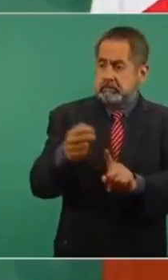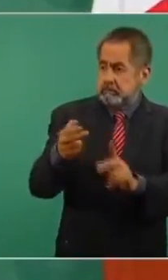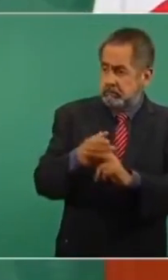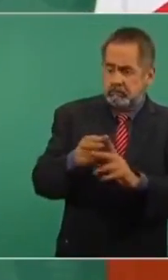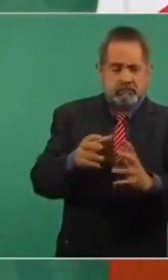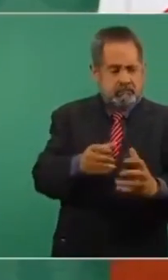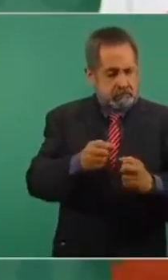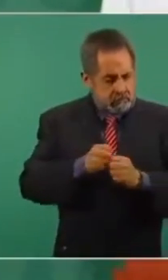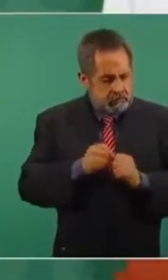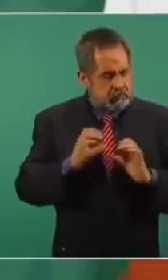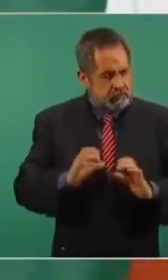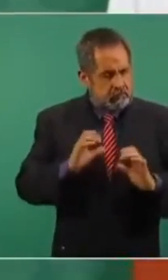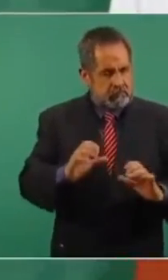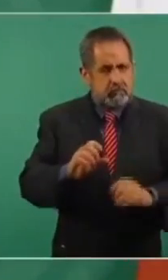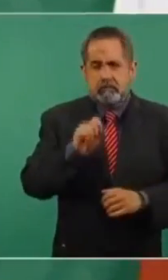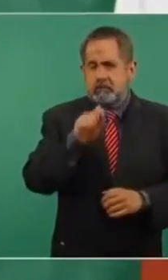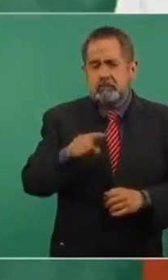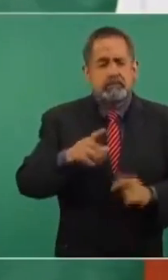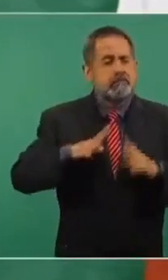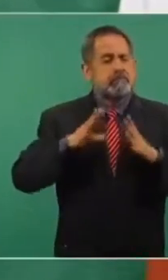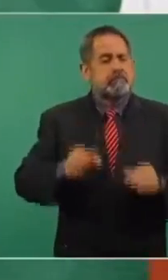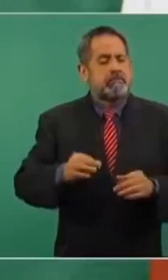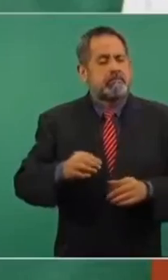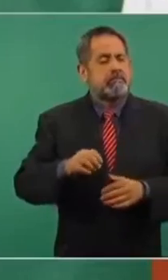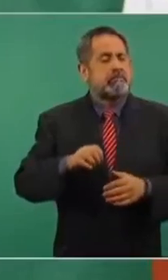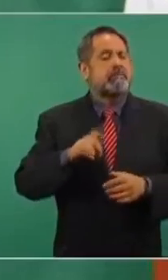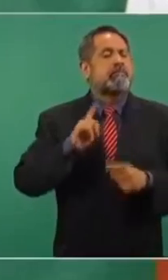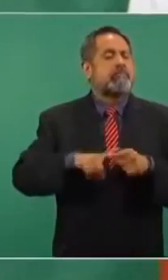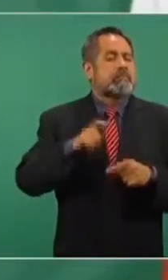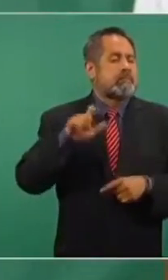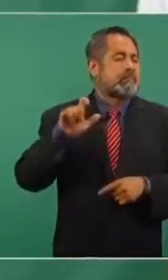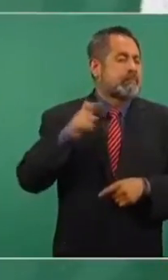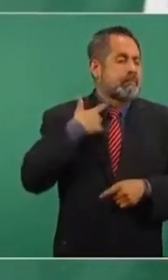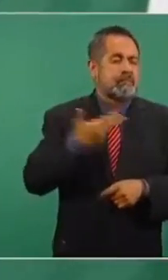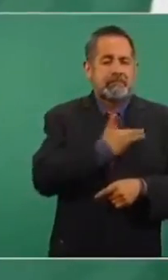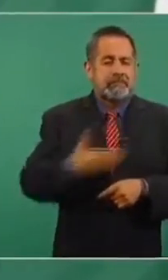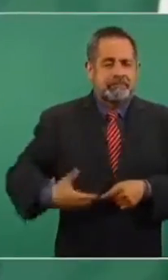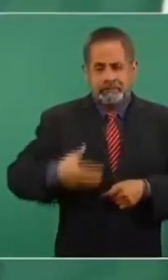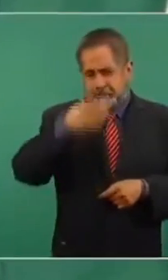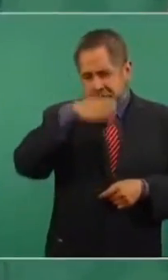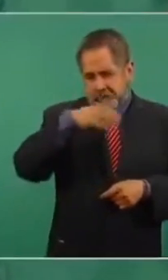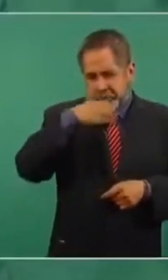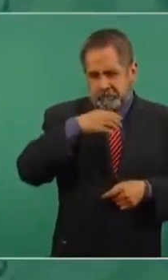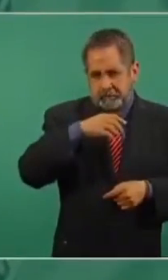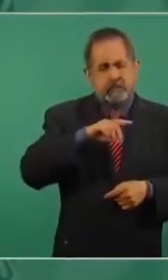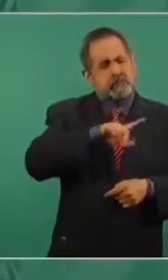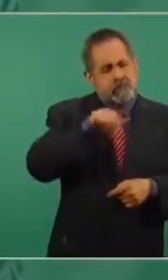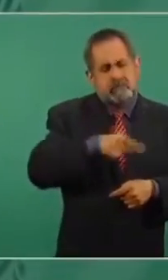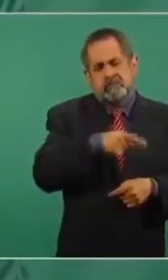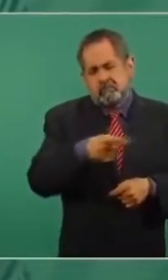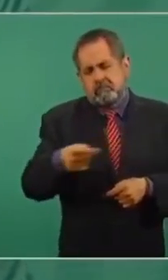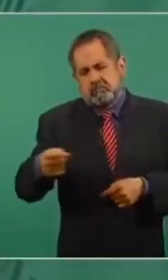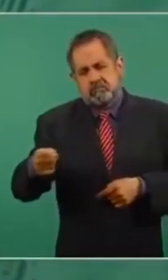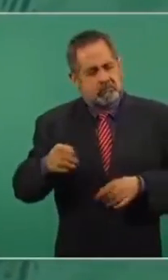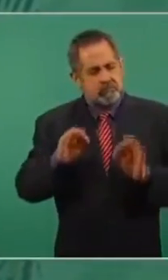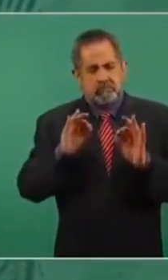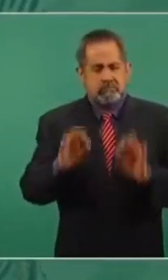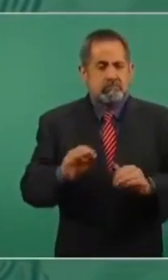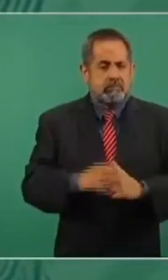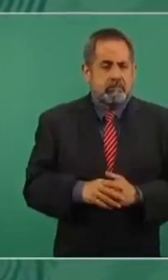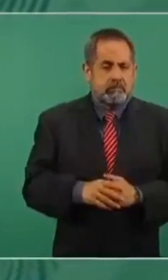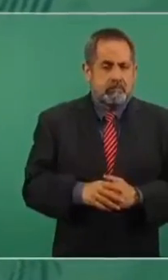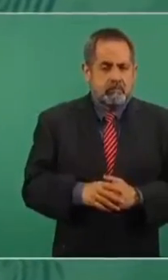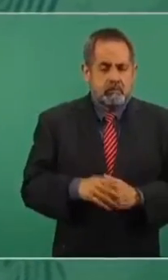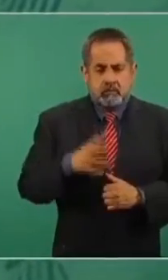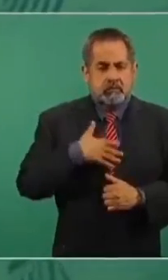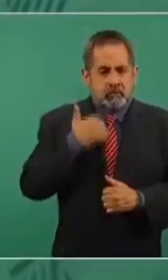del presidente Cárdenas, ejemplar, y luego a otros gobiernos. Yo quiero